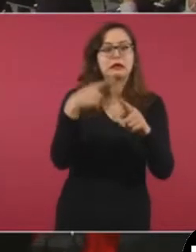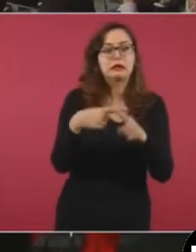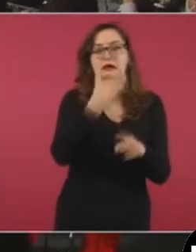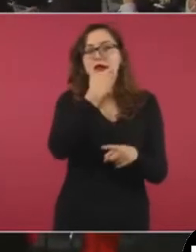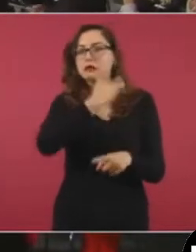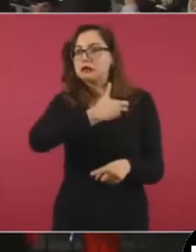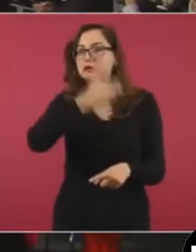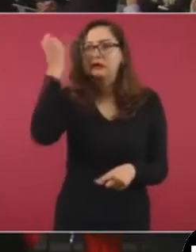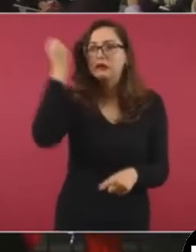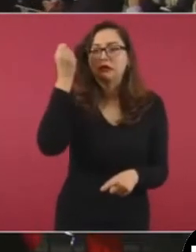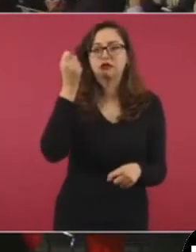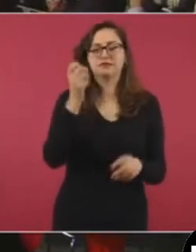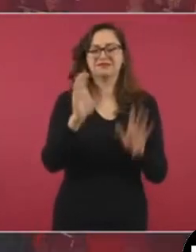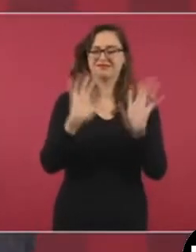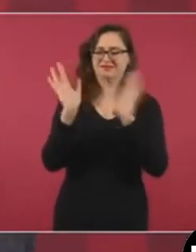tapado.